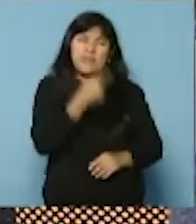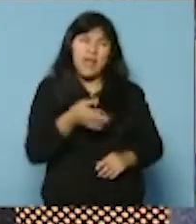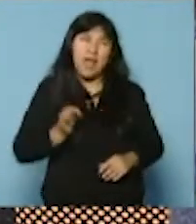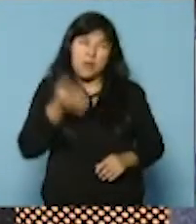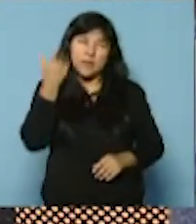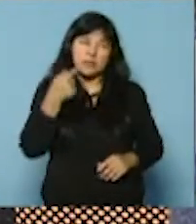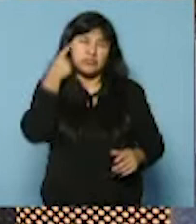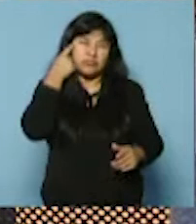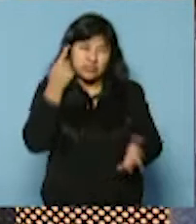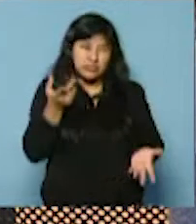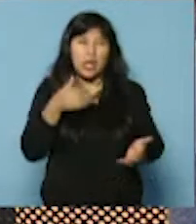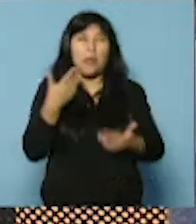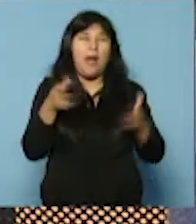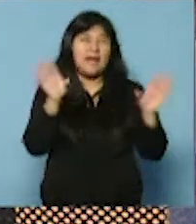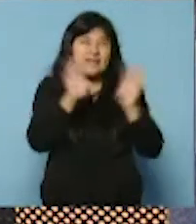necesidad